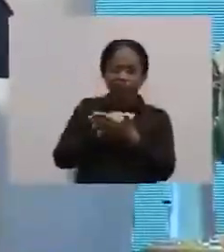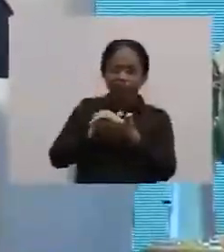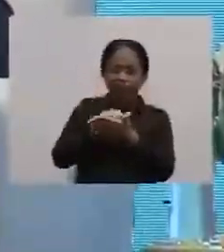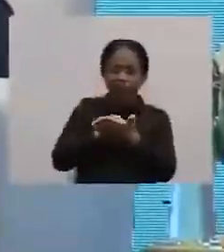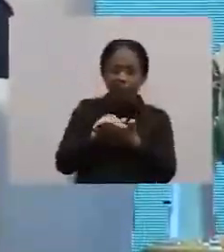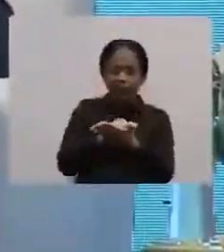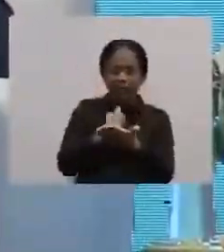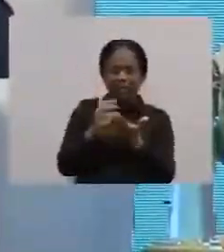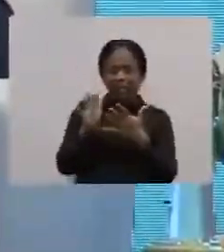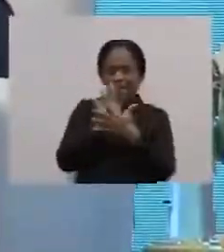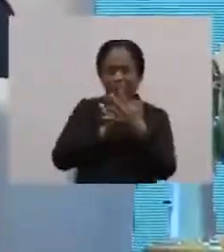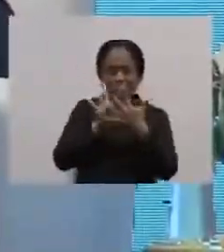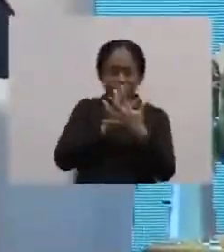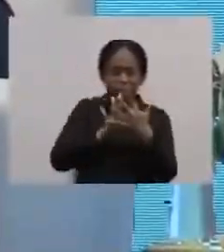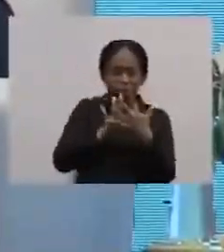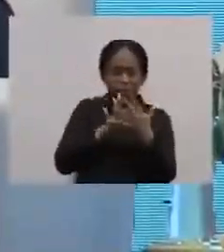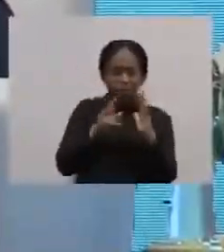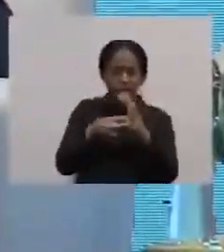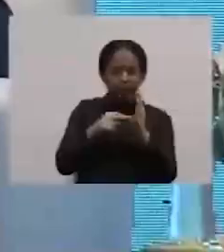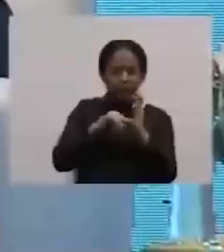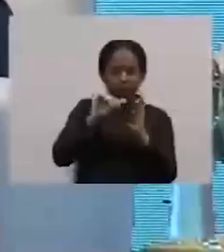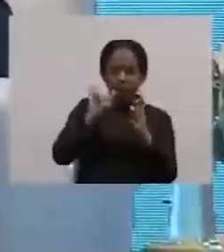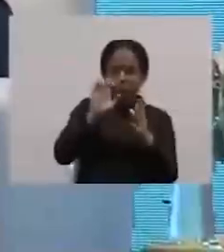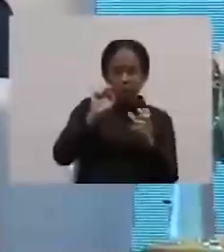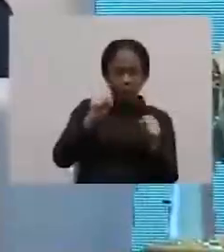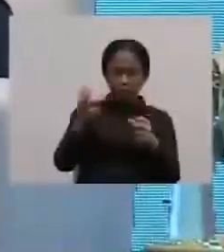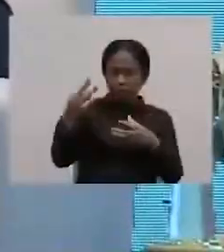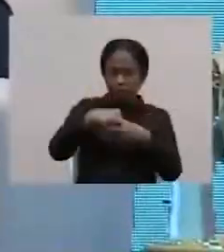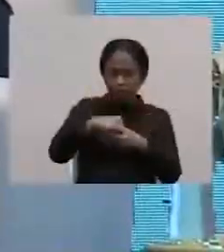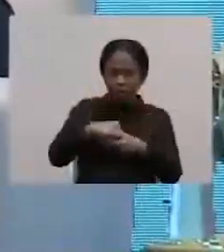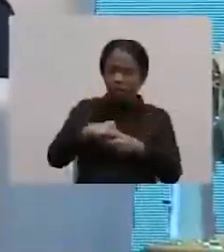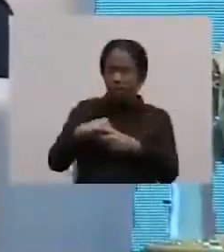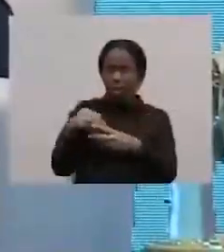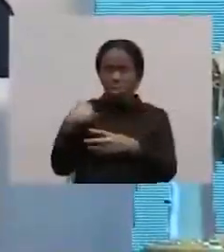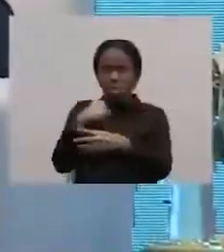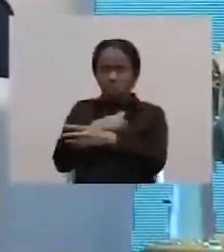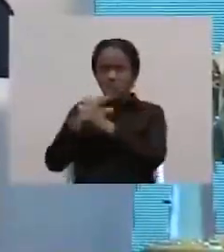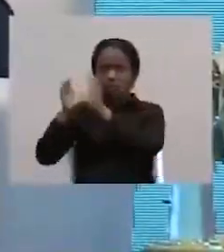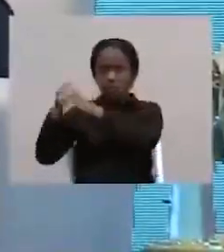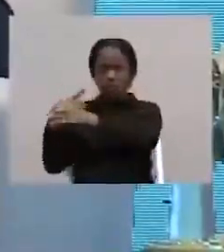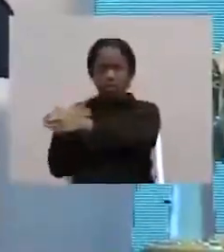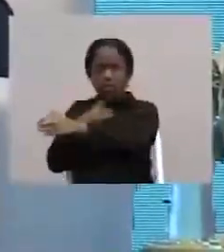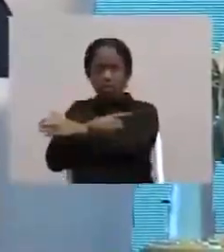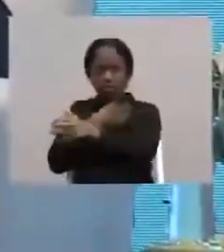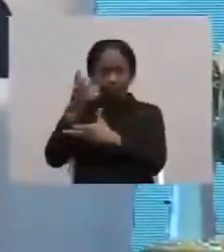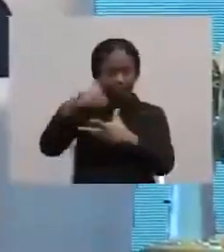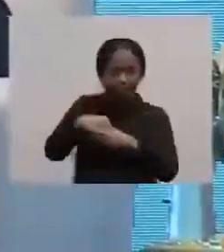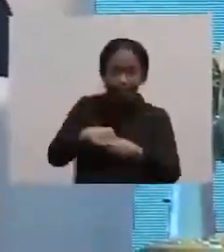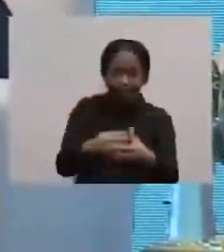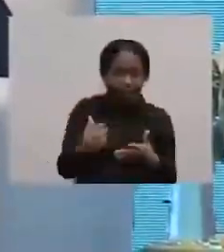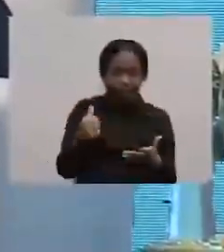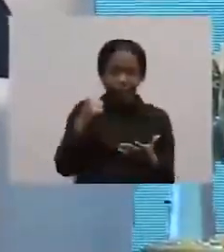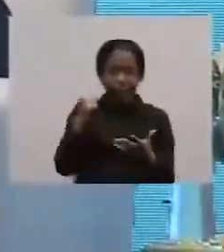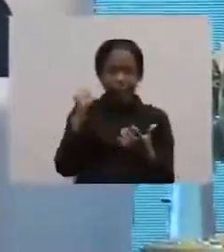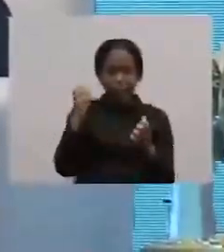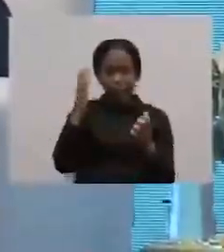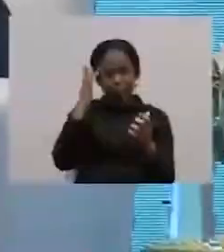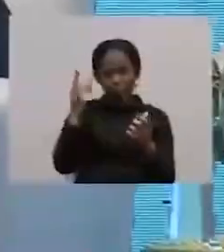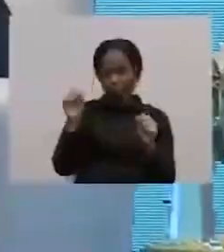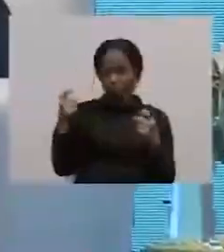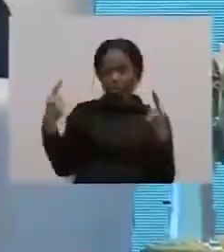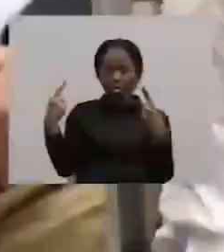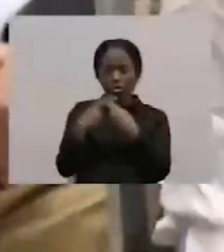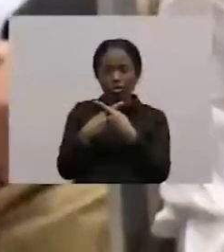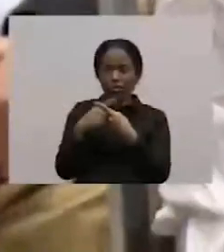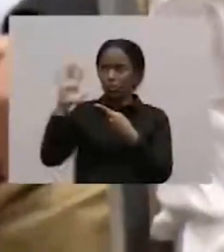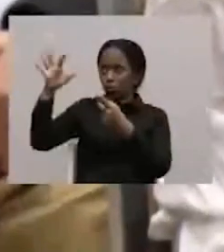Junta lo puede incluir, ni lo puede incluir el Congreso porque choca ya con una decisión del Tribunal Constitucional. Por tanto,